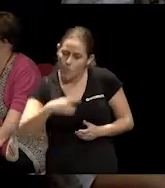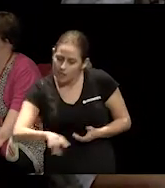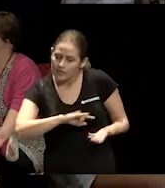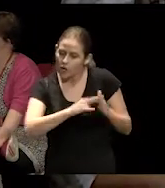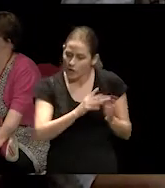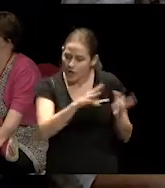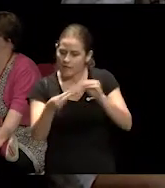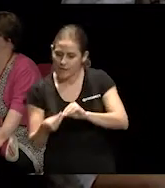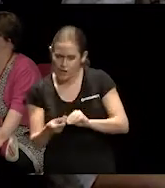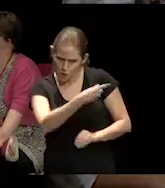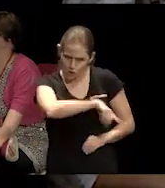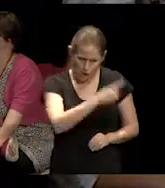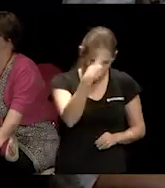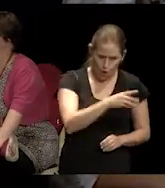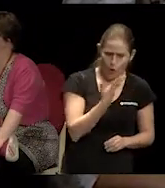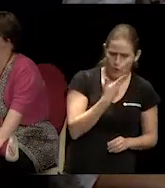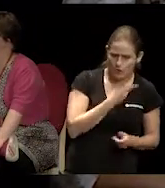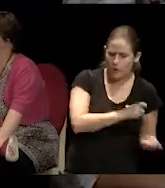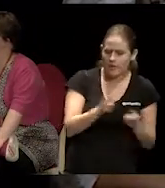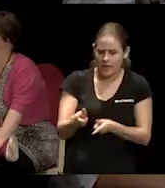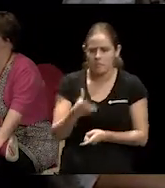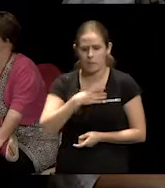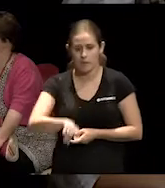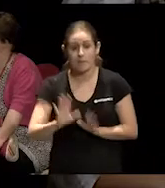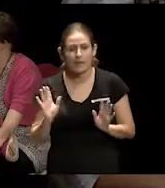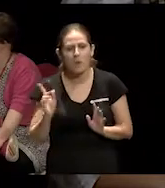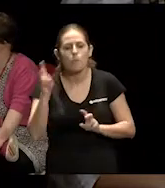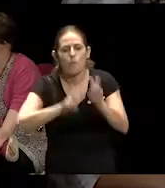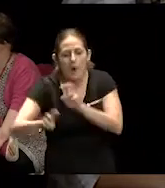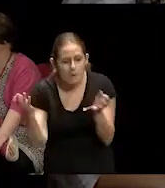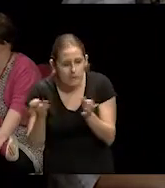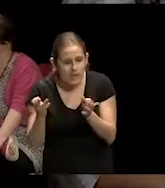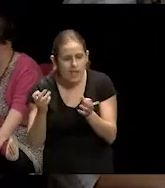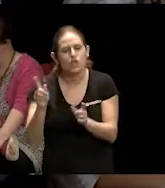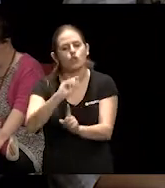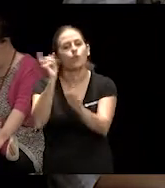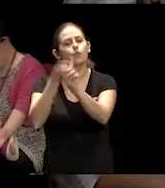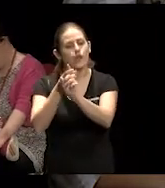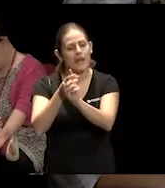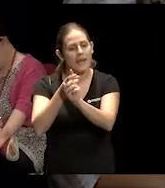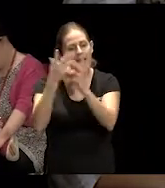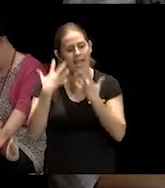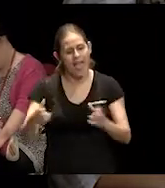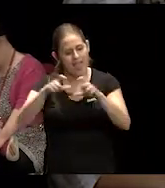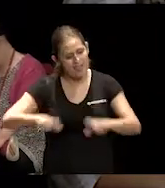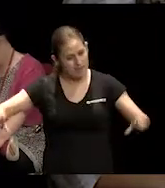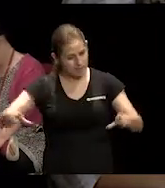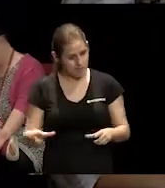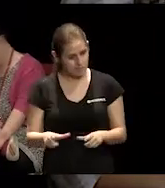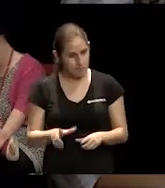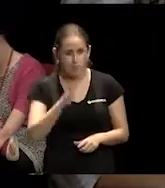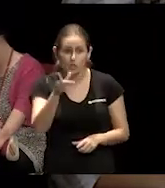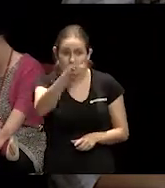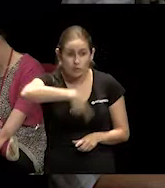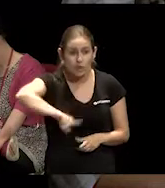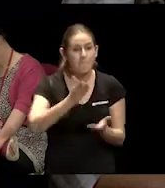aquí, soluciones que estén integradas dentro de la escena. Y cuando dices, es que desvelas, Por eso pedimos la participación y no